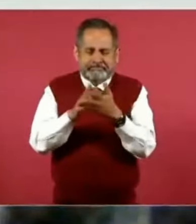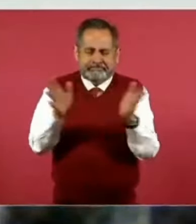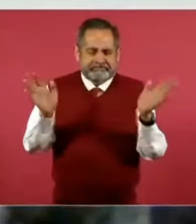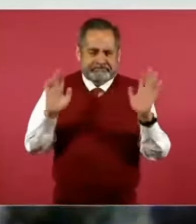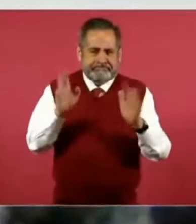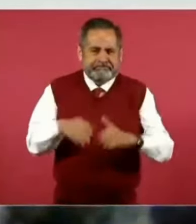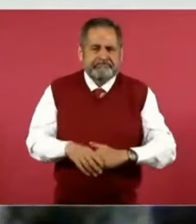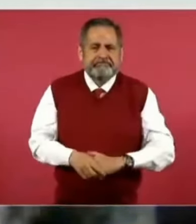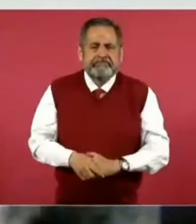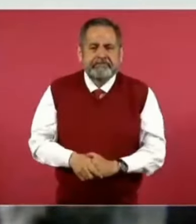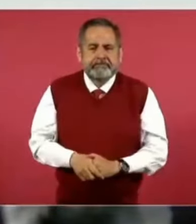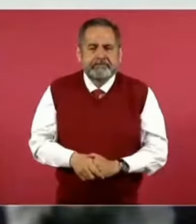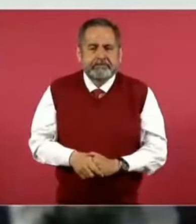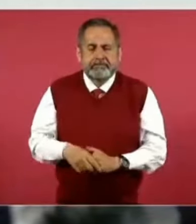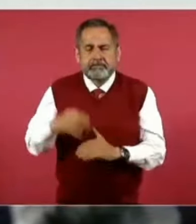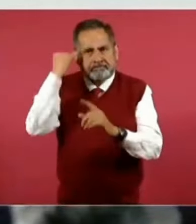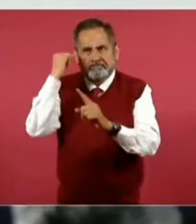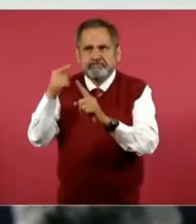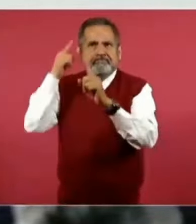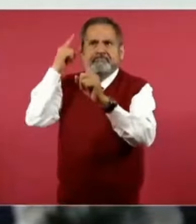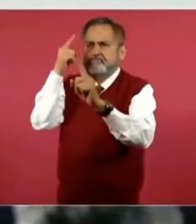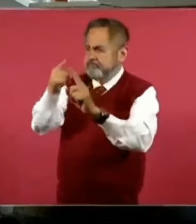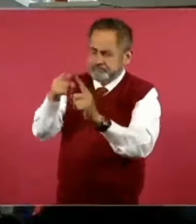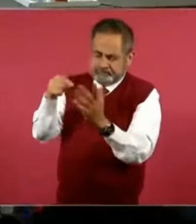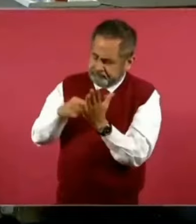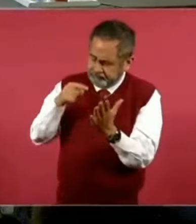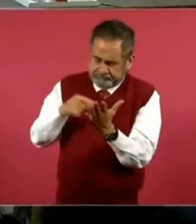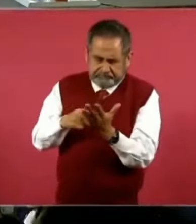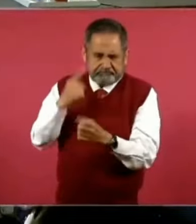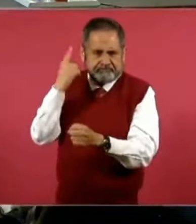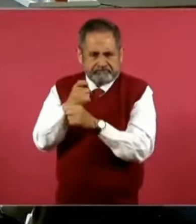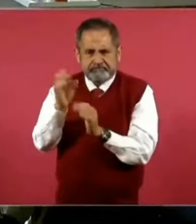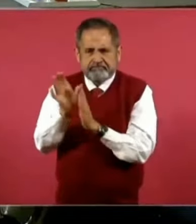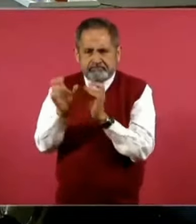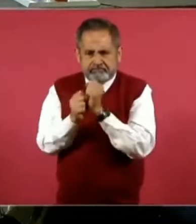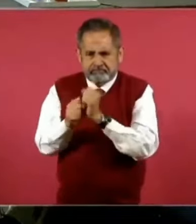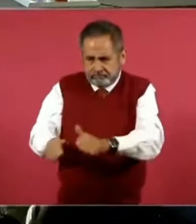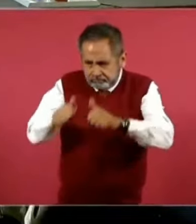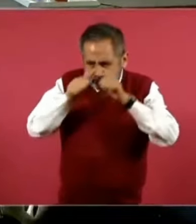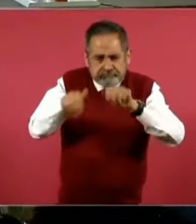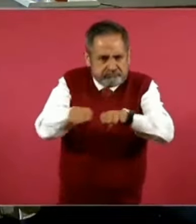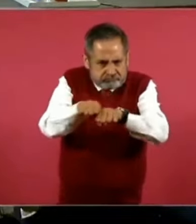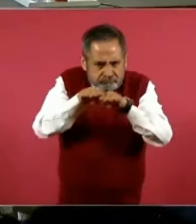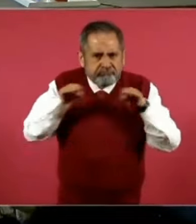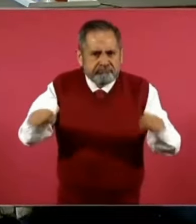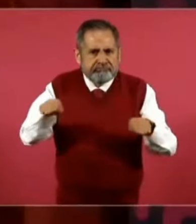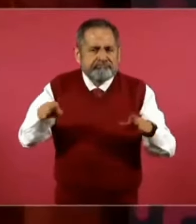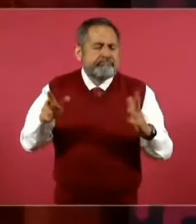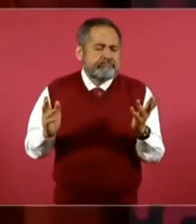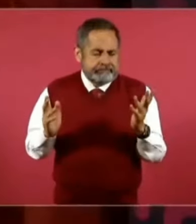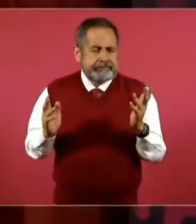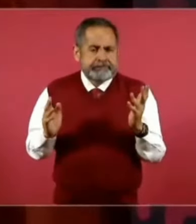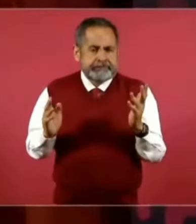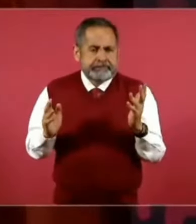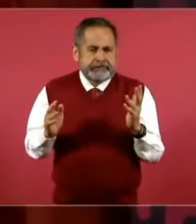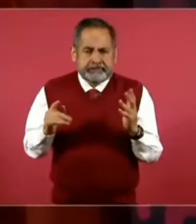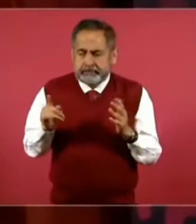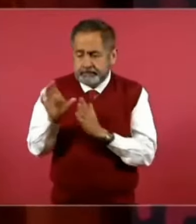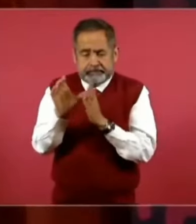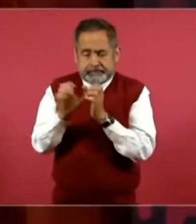general es un principio constitucional genérico y